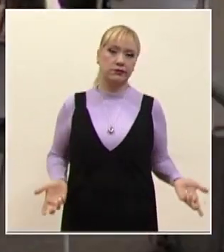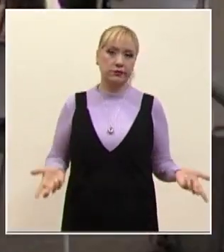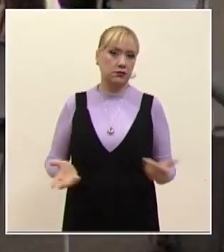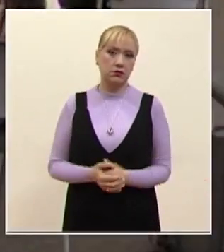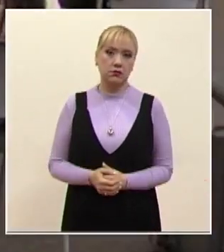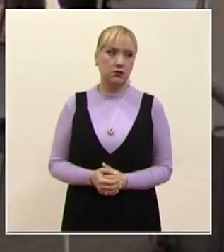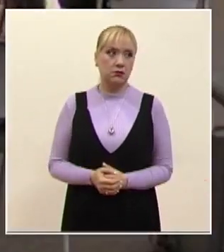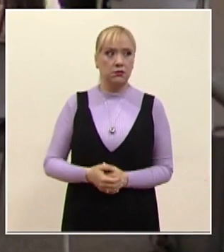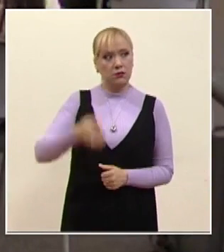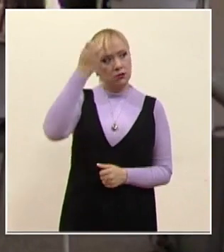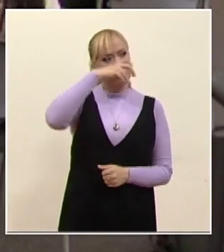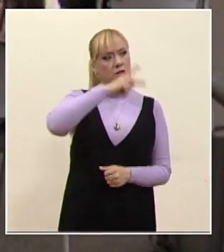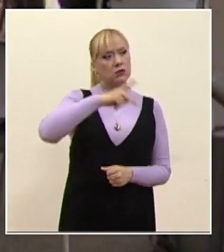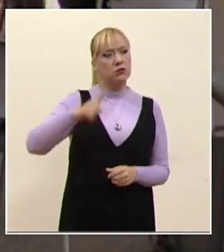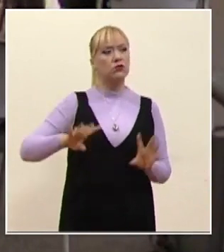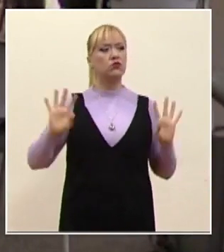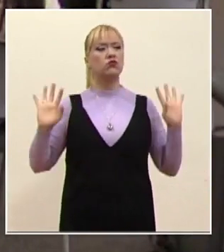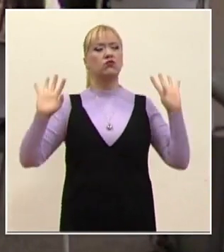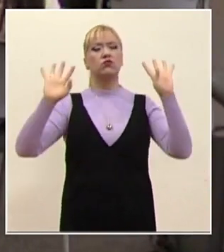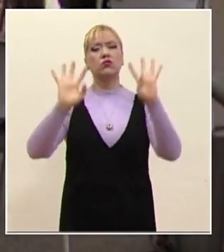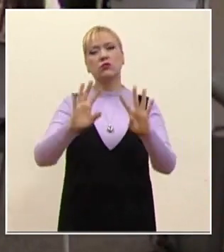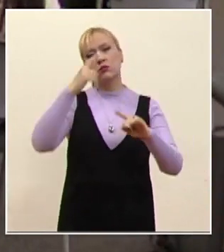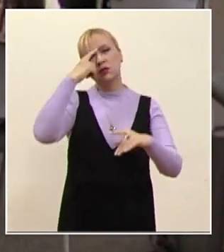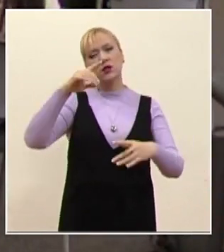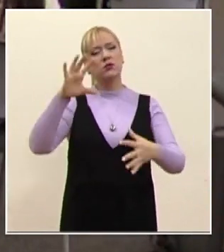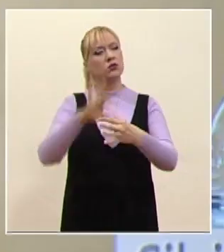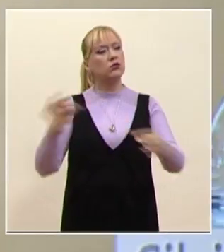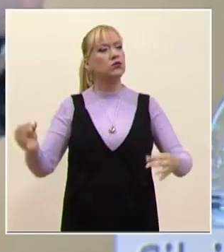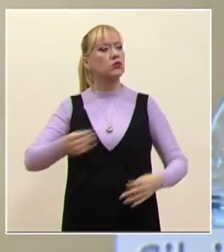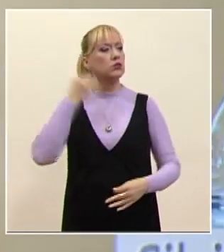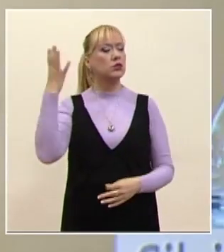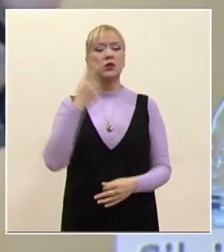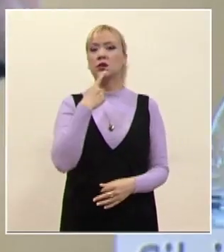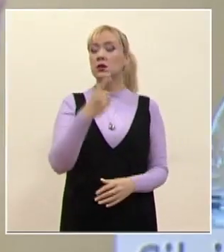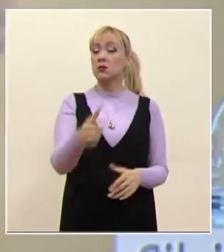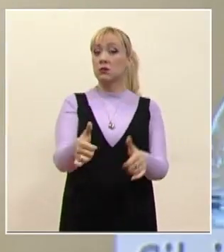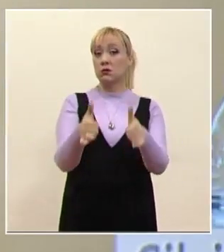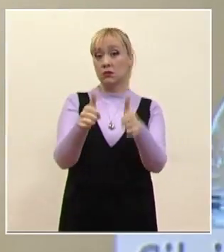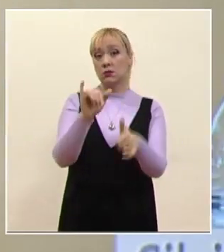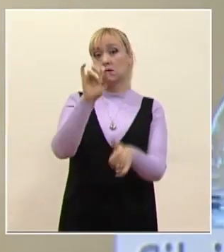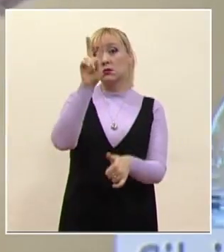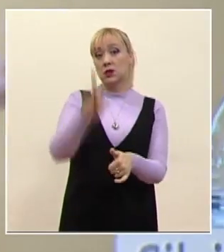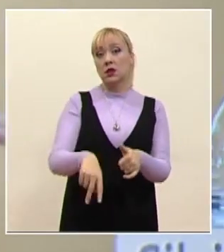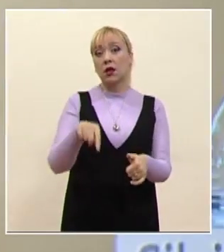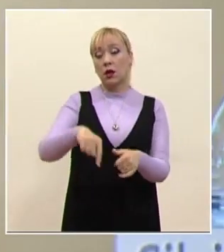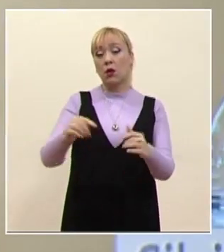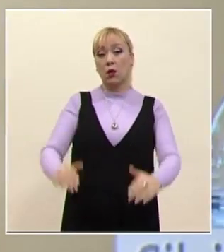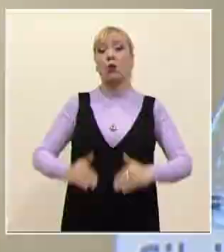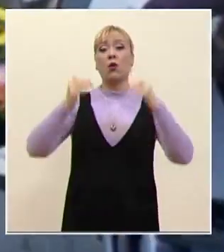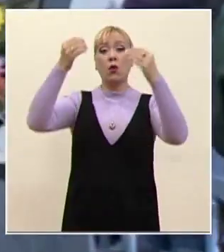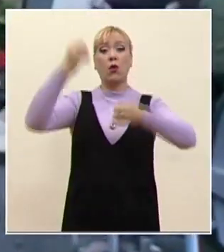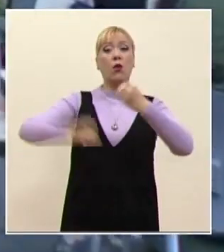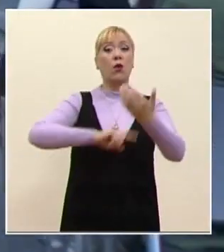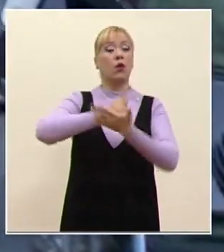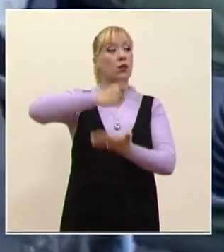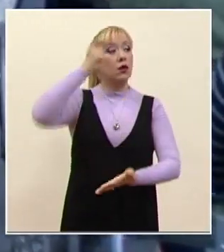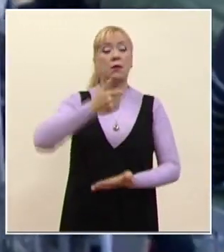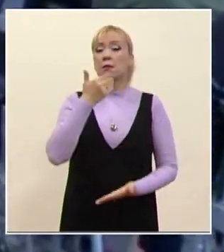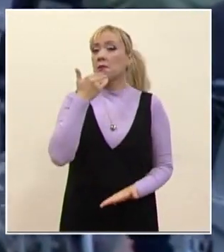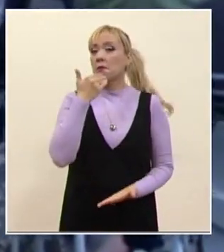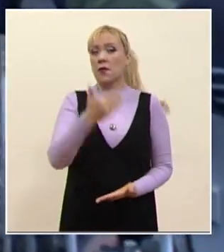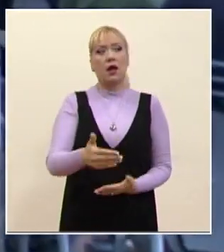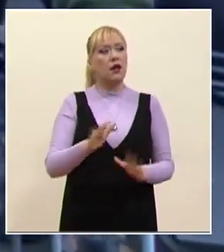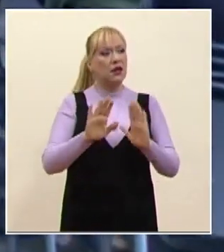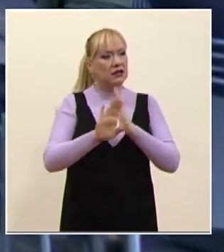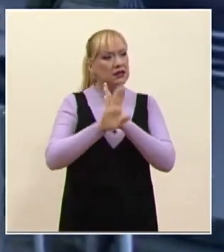Las especialistas que participaron en este conversatorio celebraron las decisiones que ha tomado la Corte para evitar la criminalización